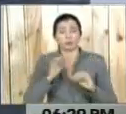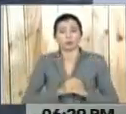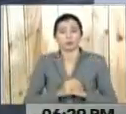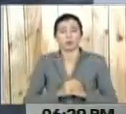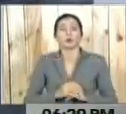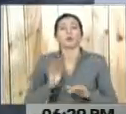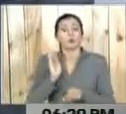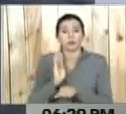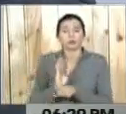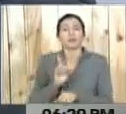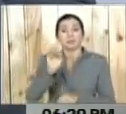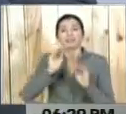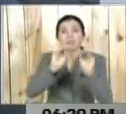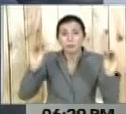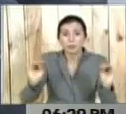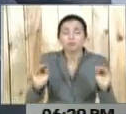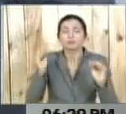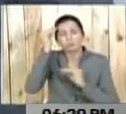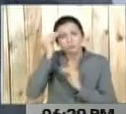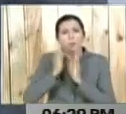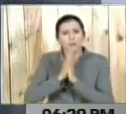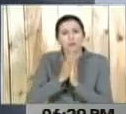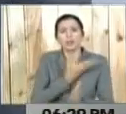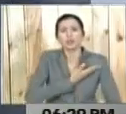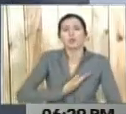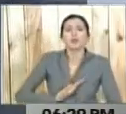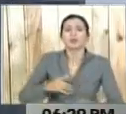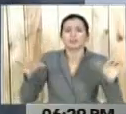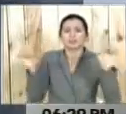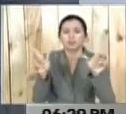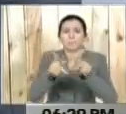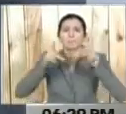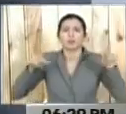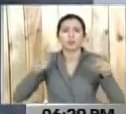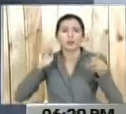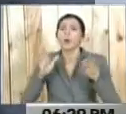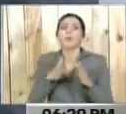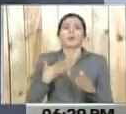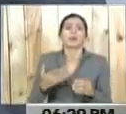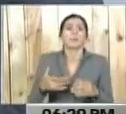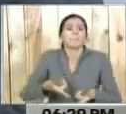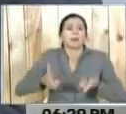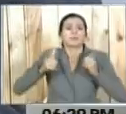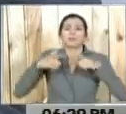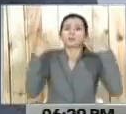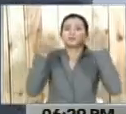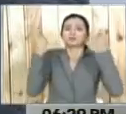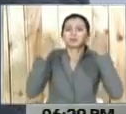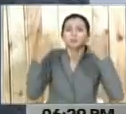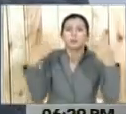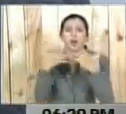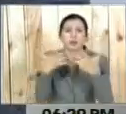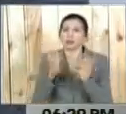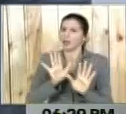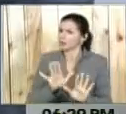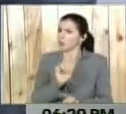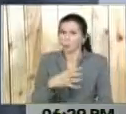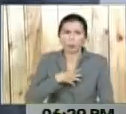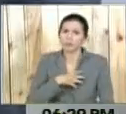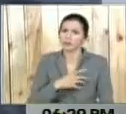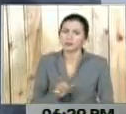de los medios de comunicación, que no pueden seguir difundiendo, no pueden seguir promoviendo la violencia como la están promoviendo. Y si